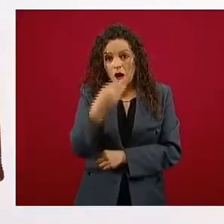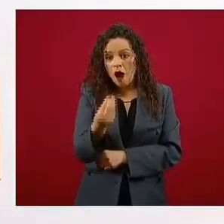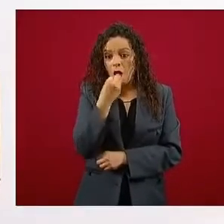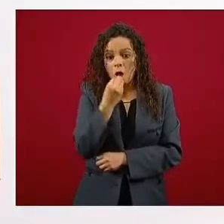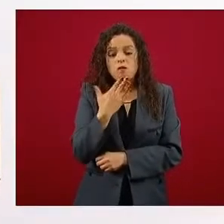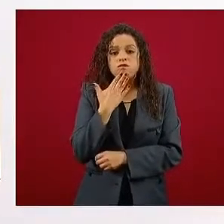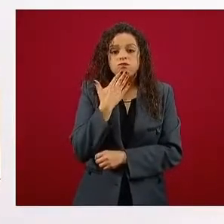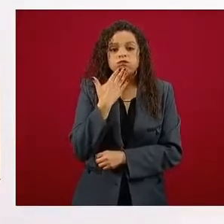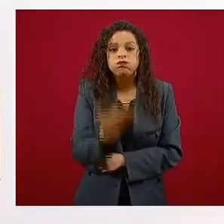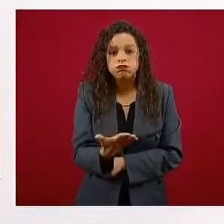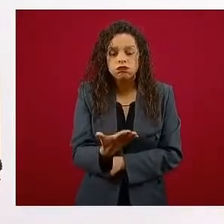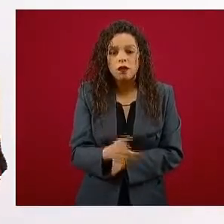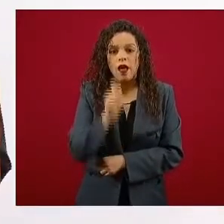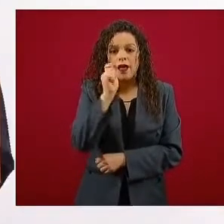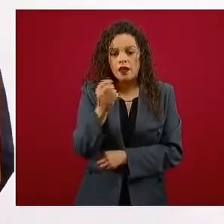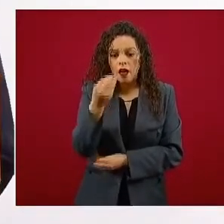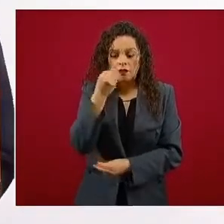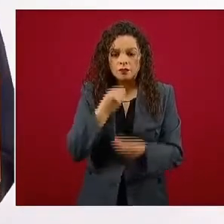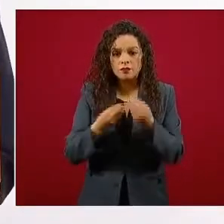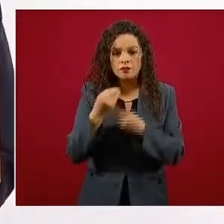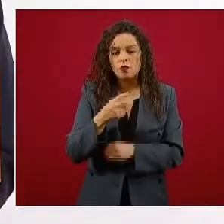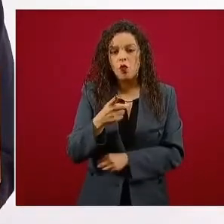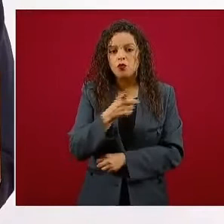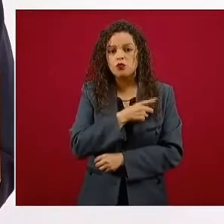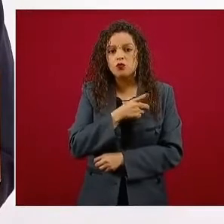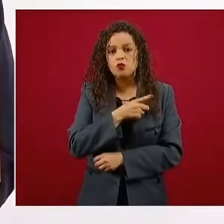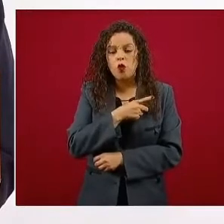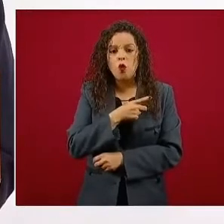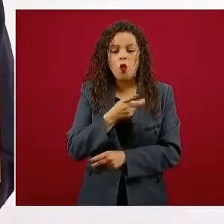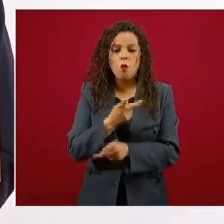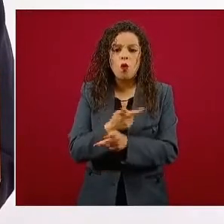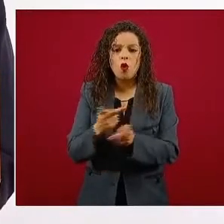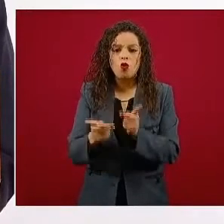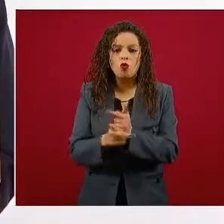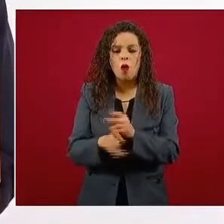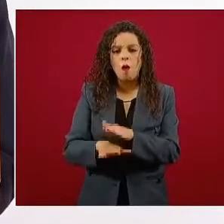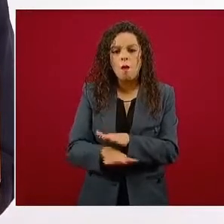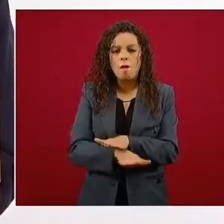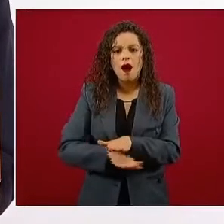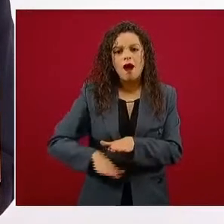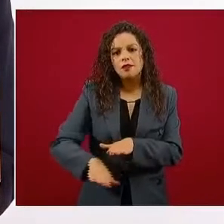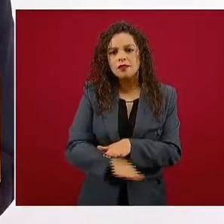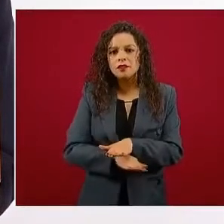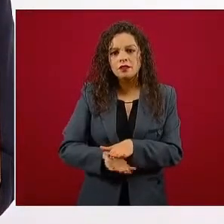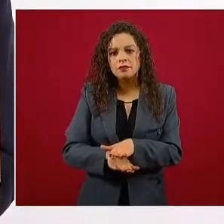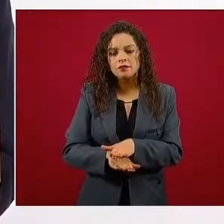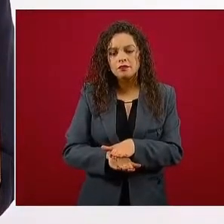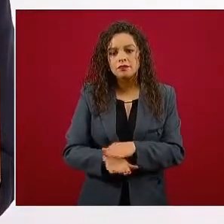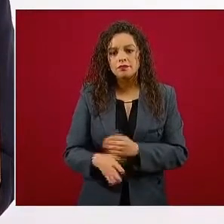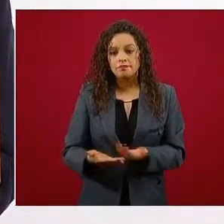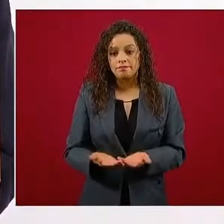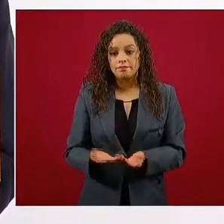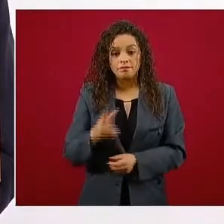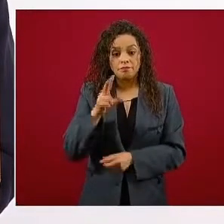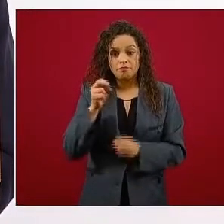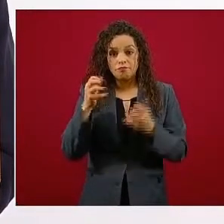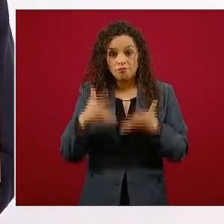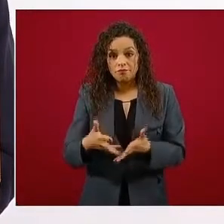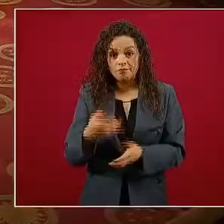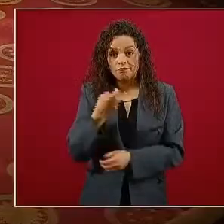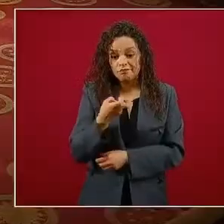consume solo artículos de primera necesidad y aún estos en pequeña